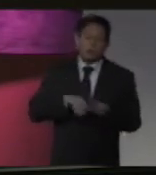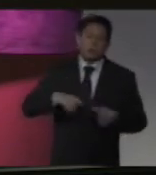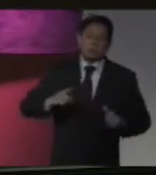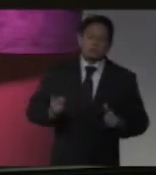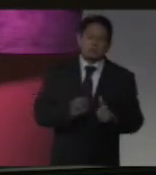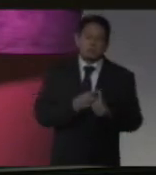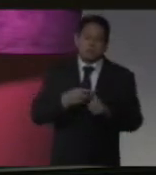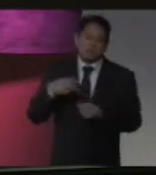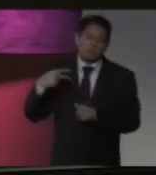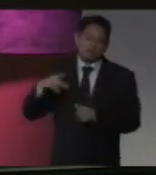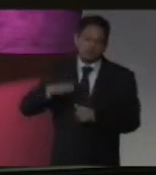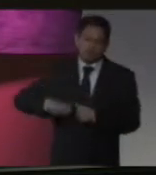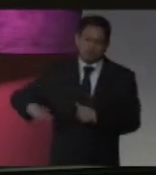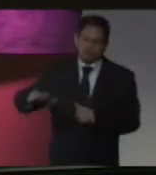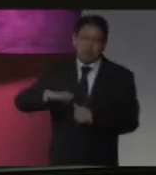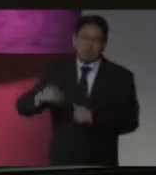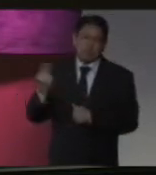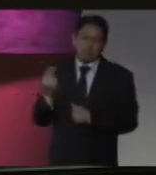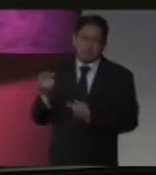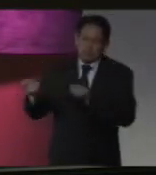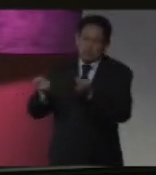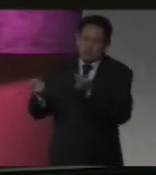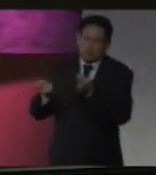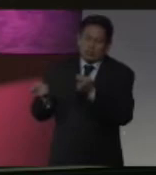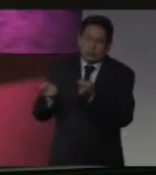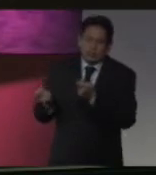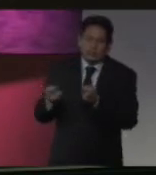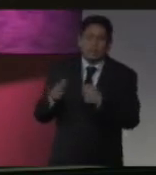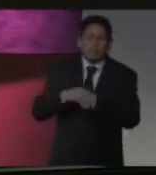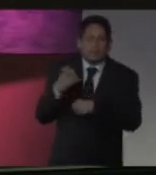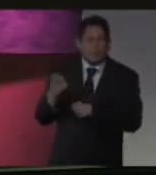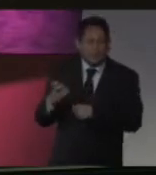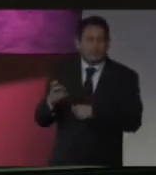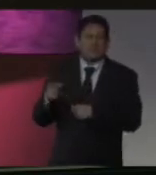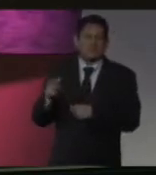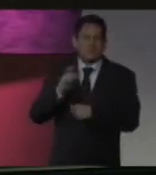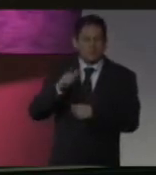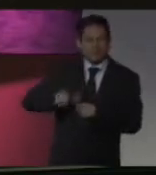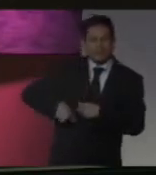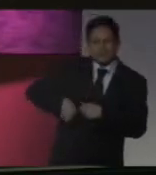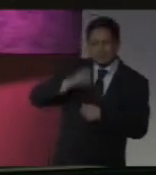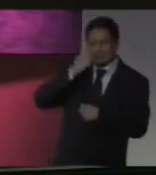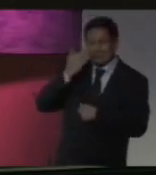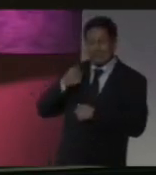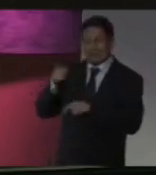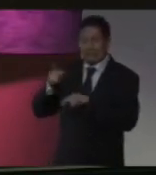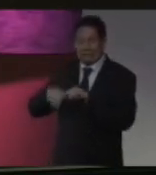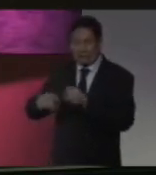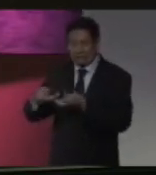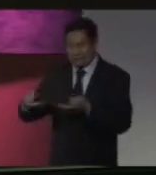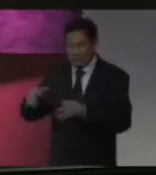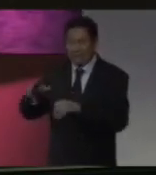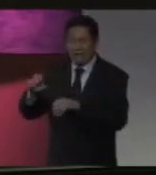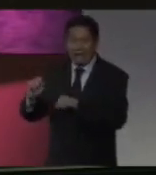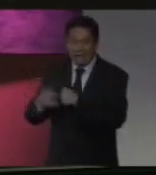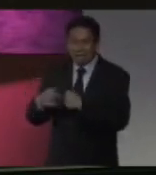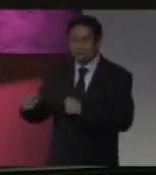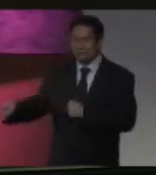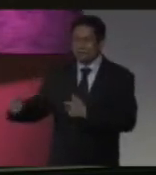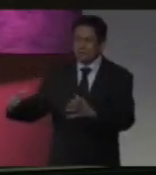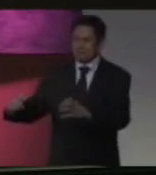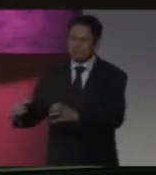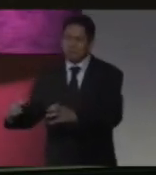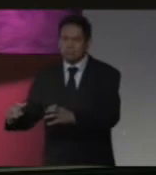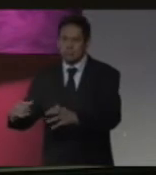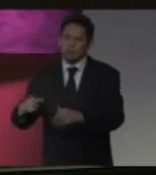medios básicos de producción y subsistencia. Por ello, los esfuerzos de todas estas comunidades y de las mujeres en estas comunidades están orientadas a construir desde abajo, esto me parece muy importante,